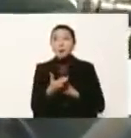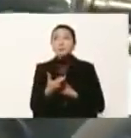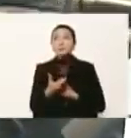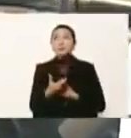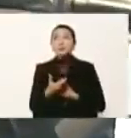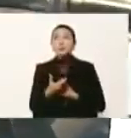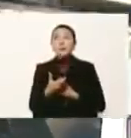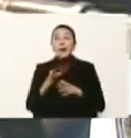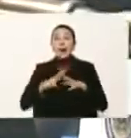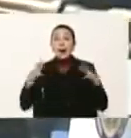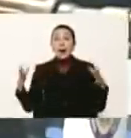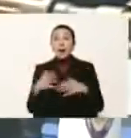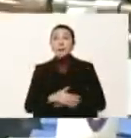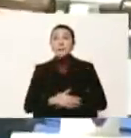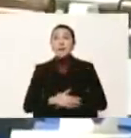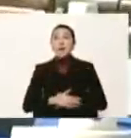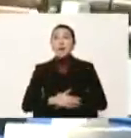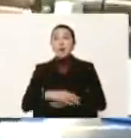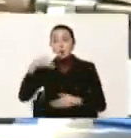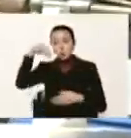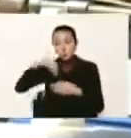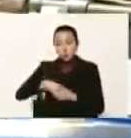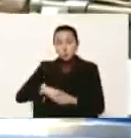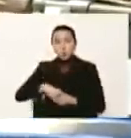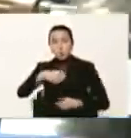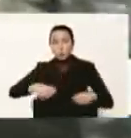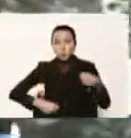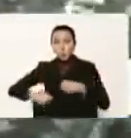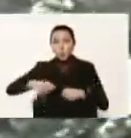contra nuestros vehículos blindados. Podemos observar